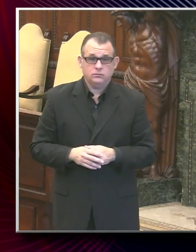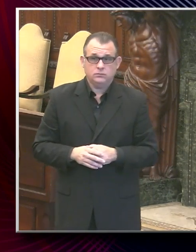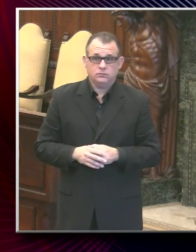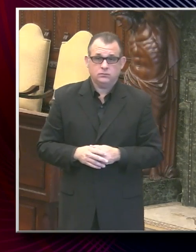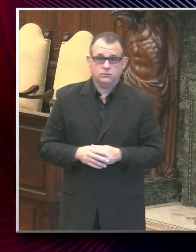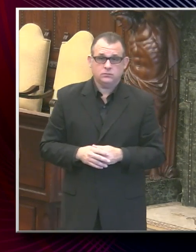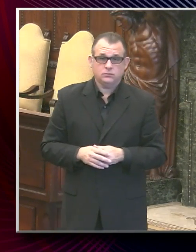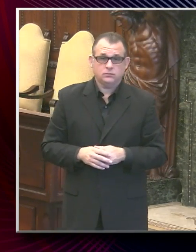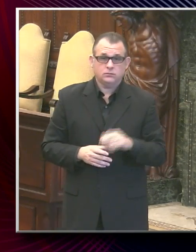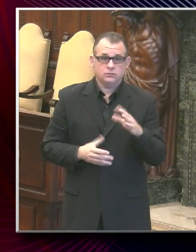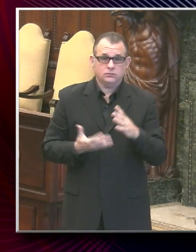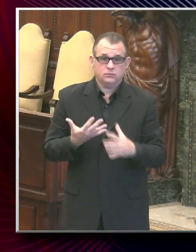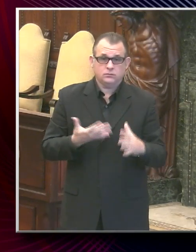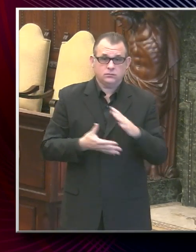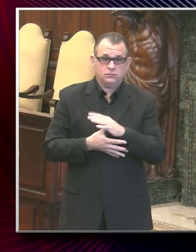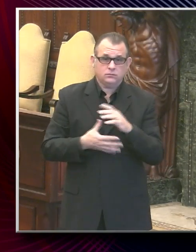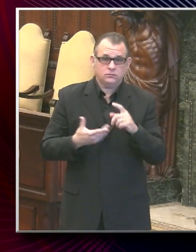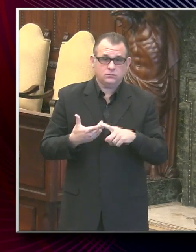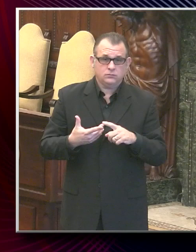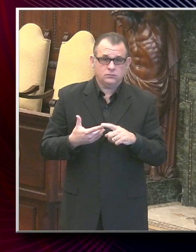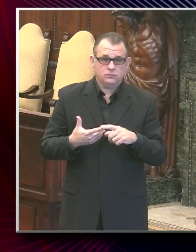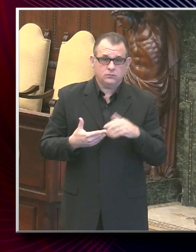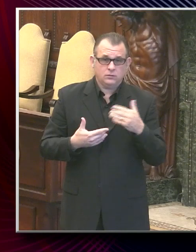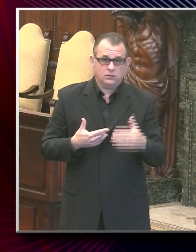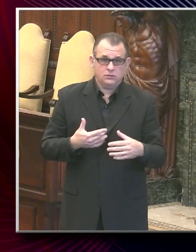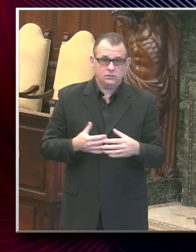Okay, we'll go back to Shaira Arias.